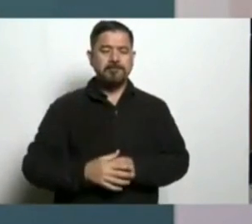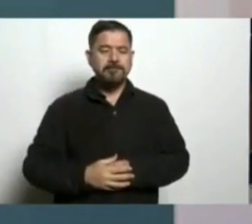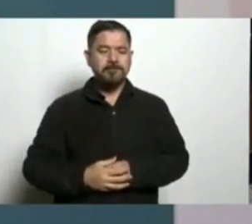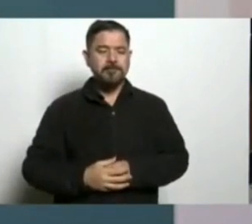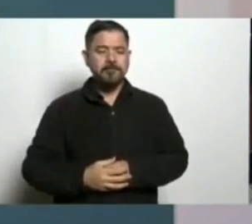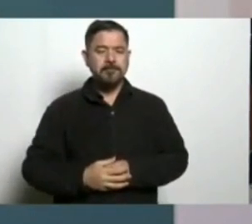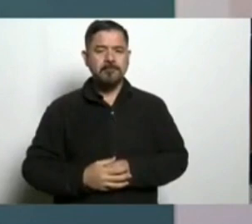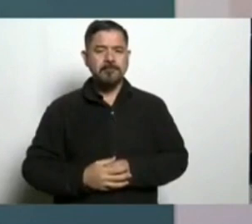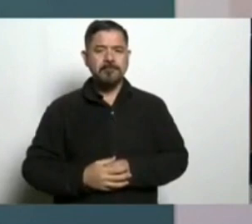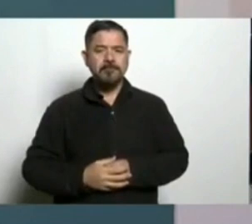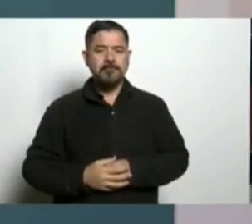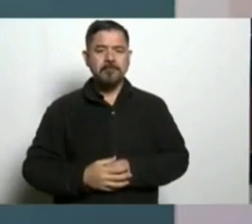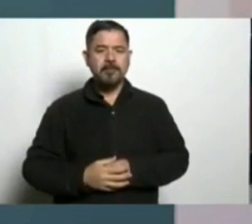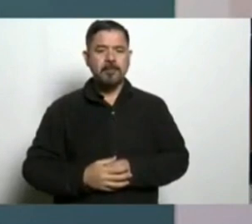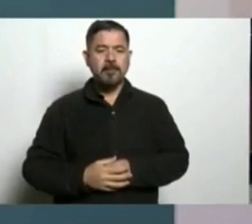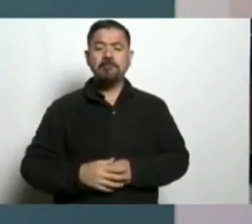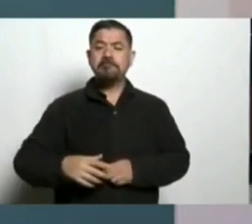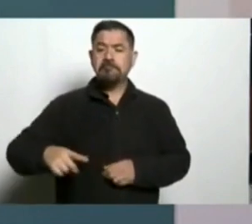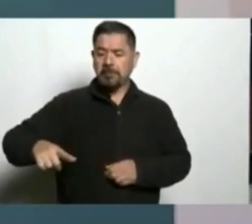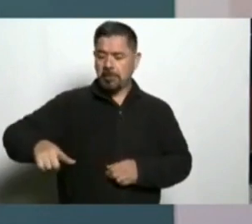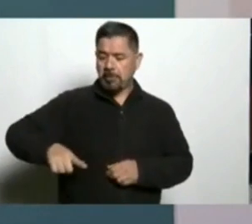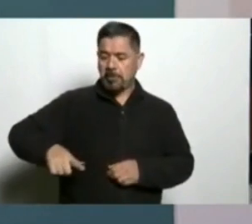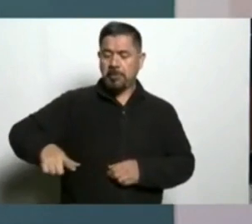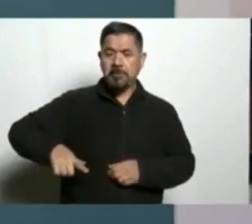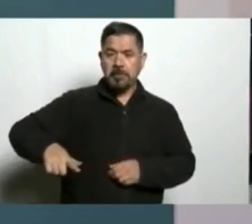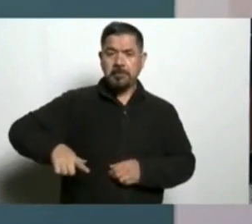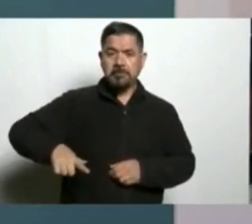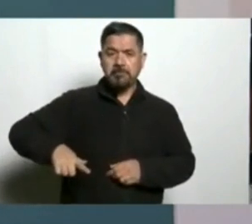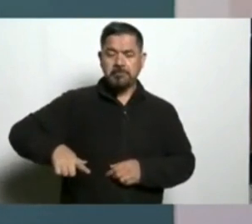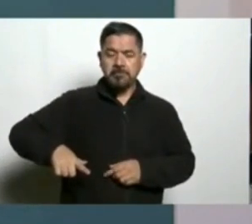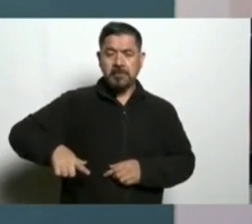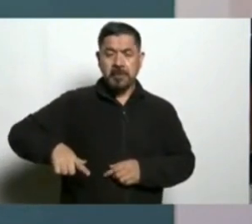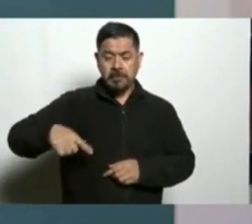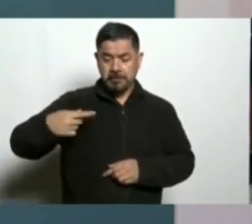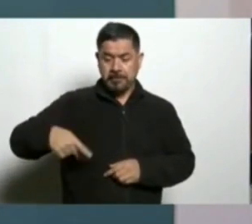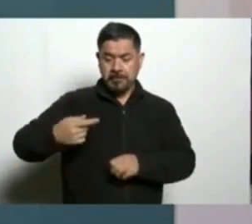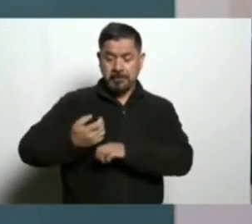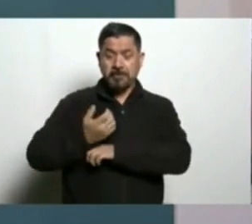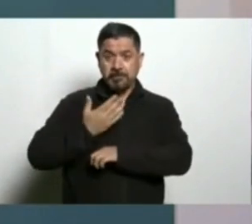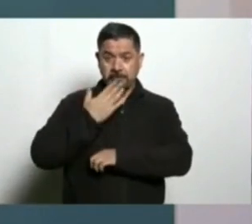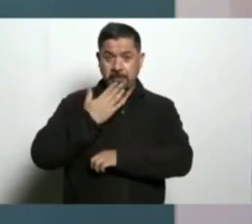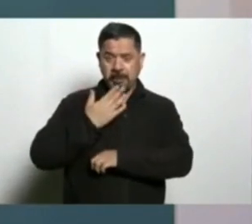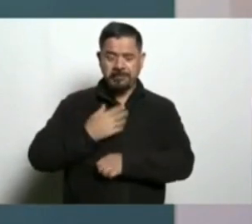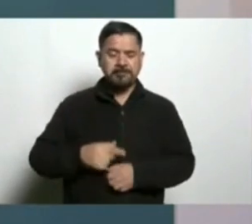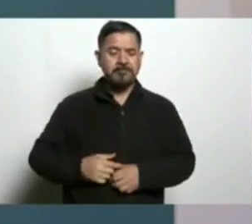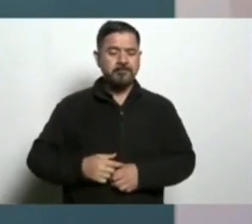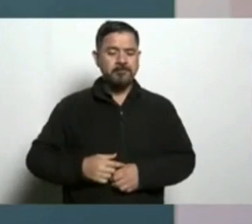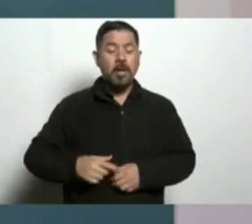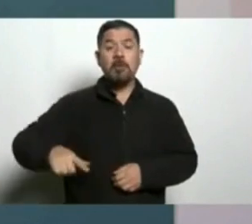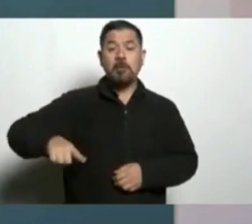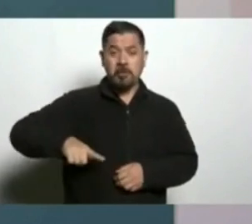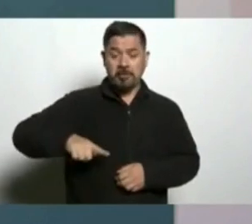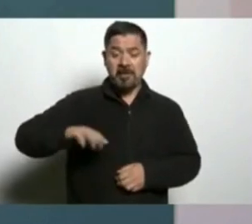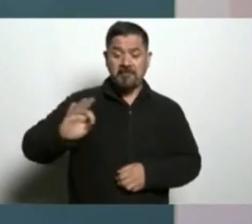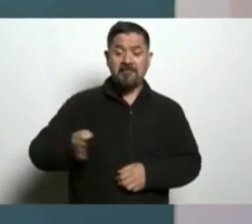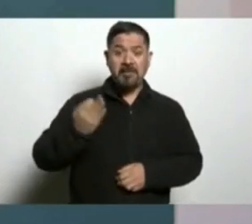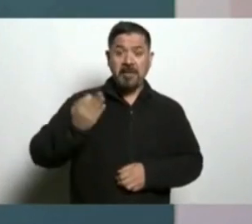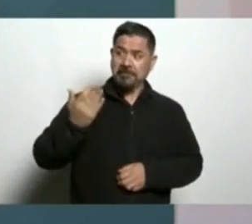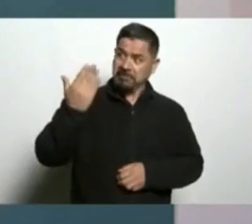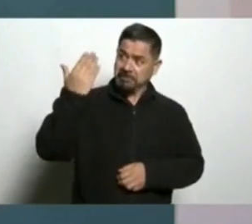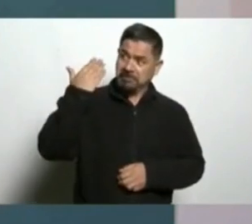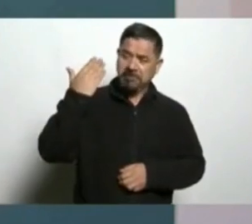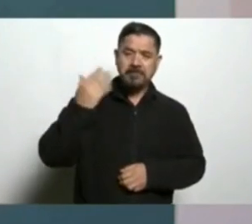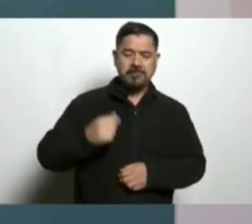y el gobierno de Sonora y el gobierno federal